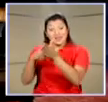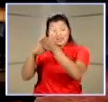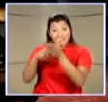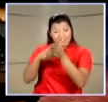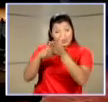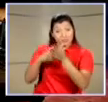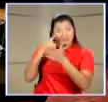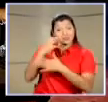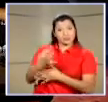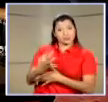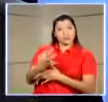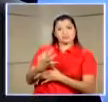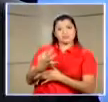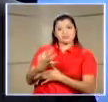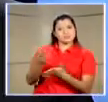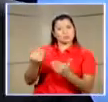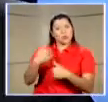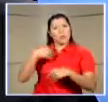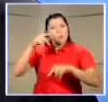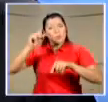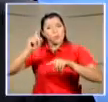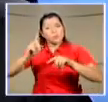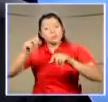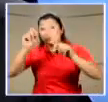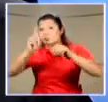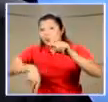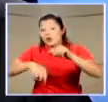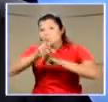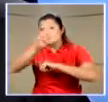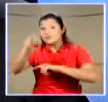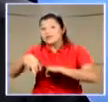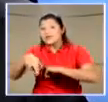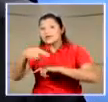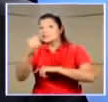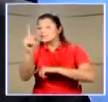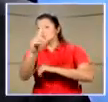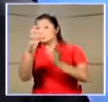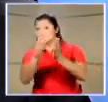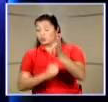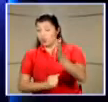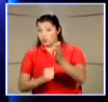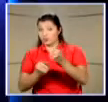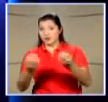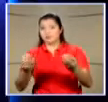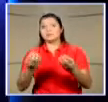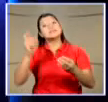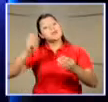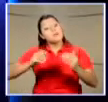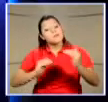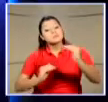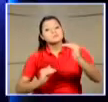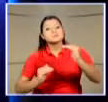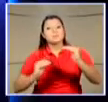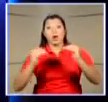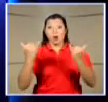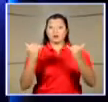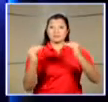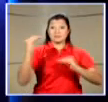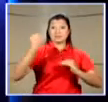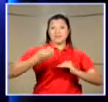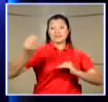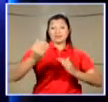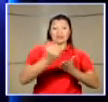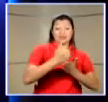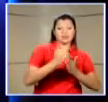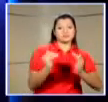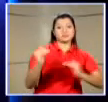que ya se está pagando hoy. Eso es lo que están proponiendo si no se hace ningún recorte de gasto. Hay que balancearlo, y hay que balancearlo empezando con